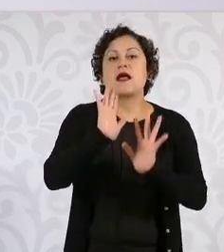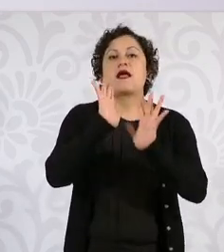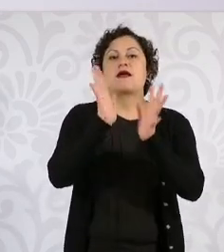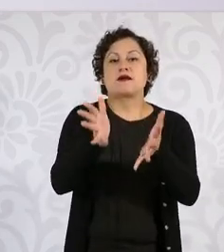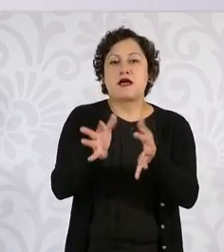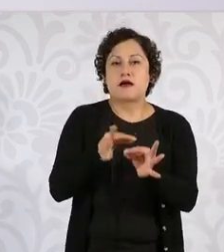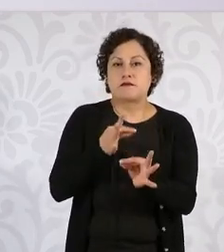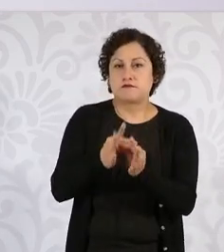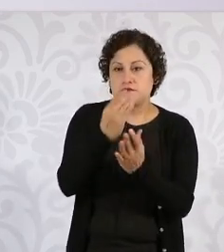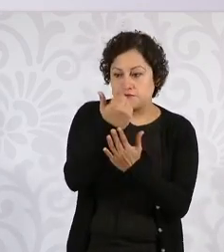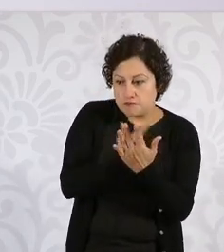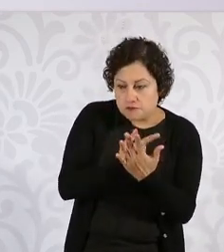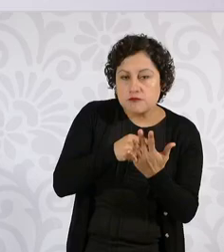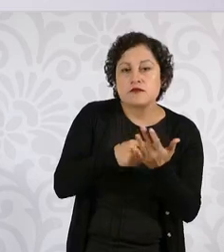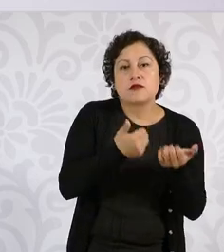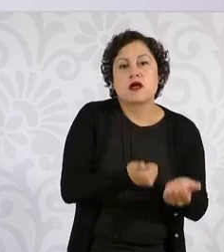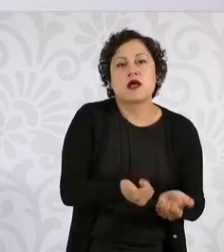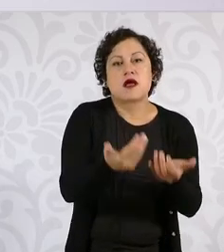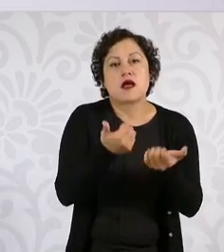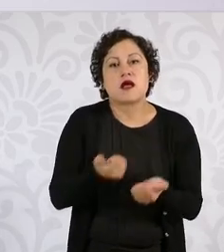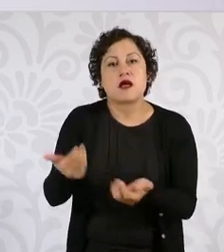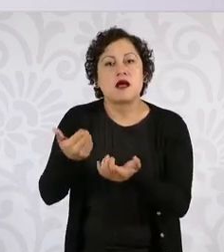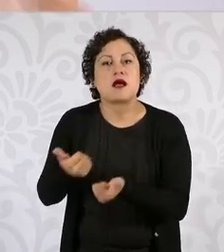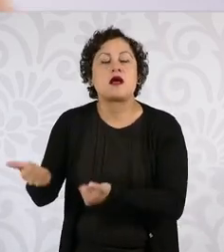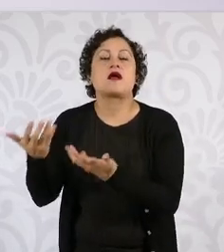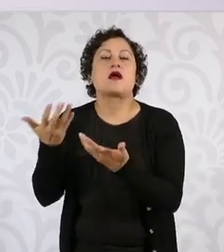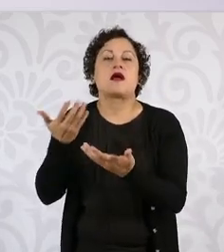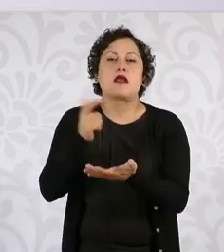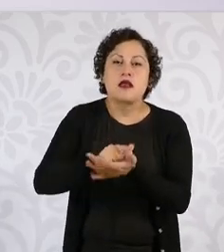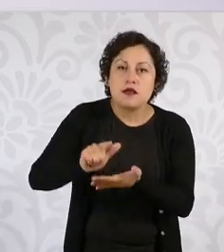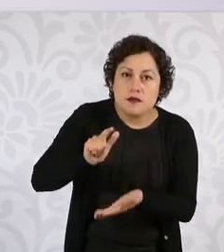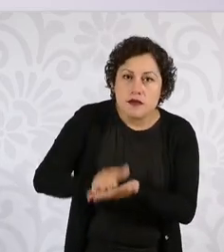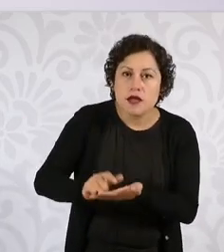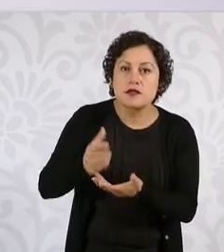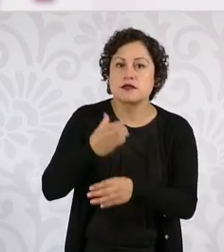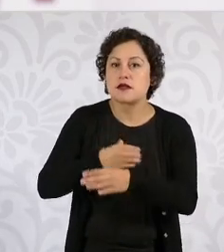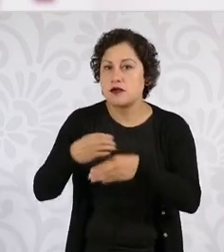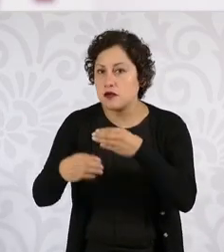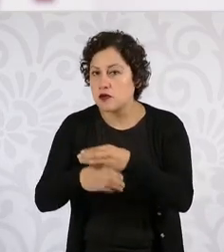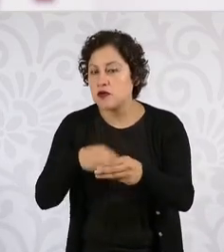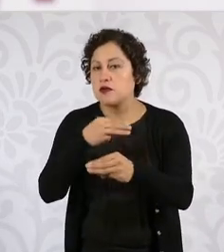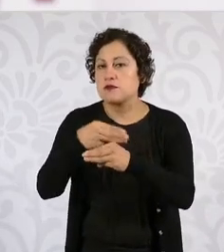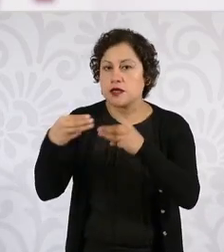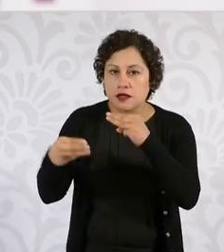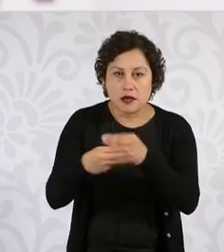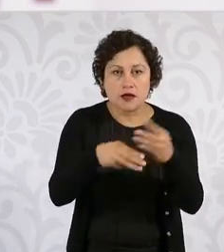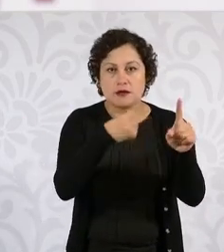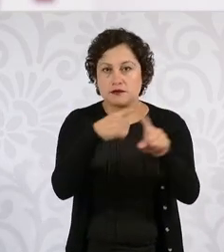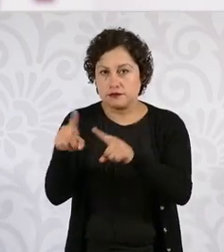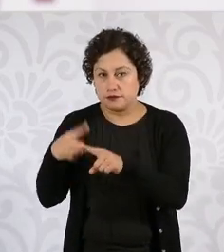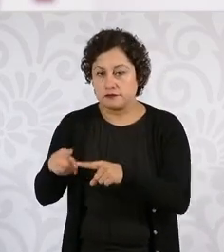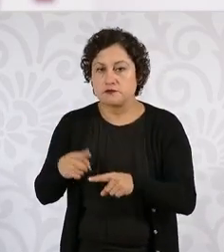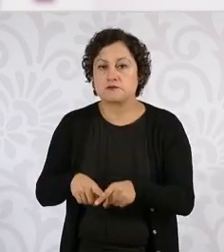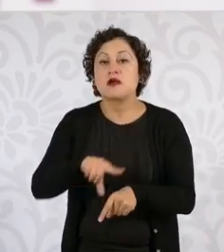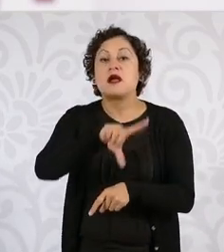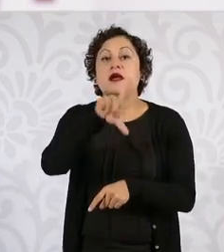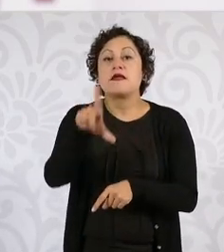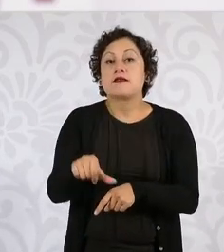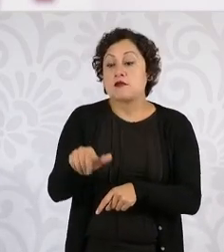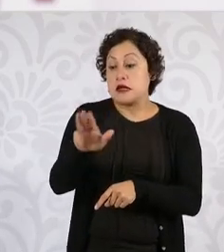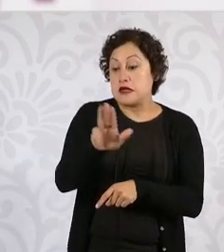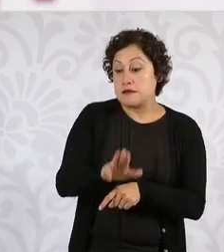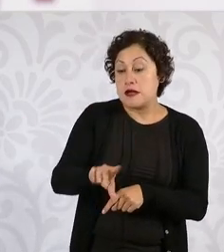y después, a partir del censo, se define los apoyos adicionales que se requieran, sea mejoramiento de